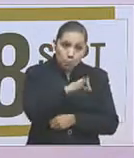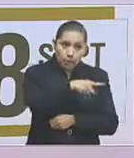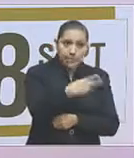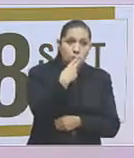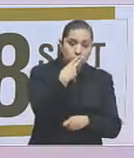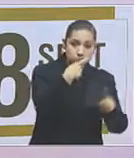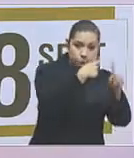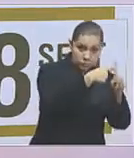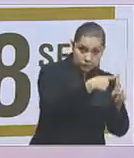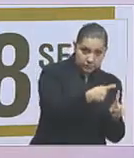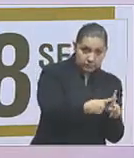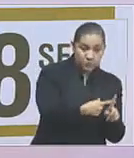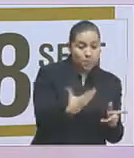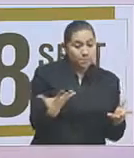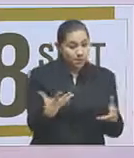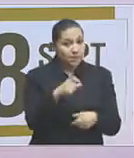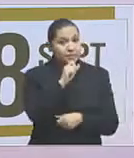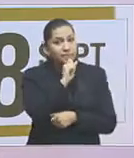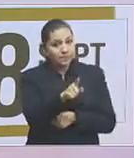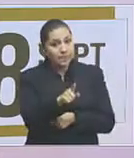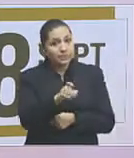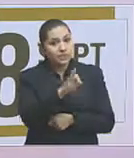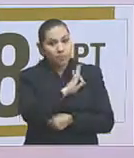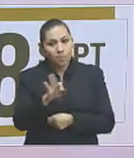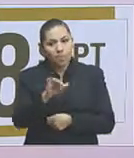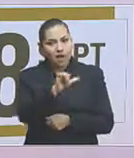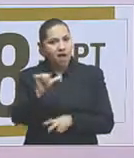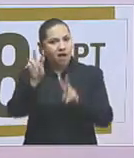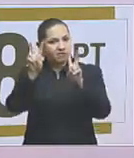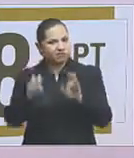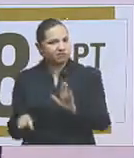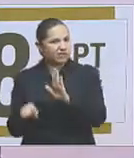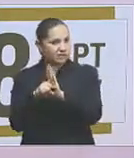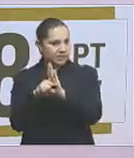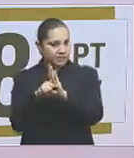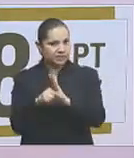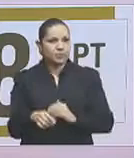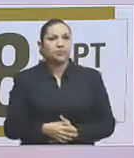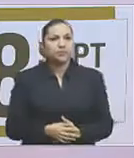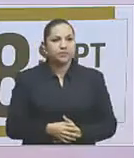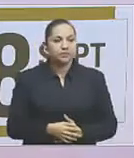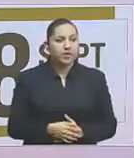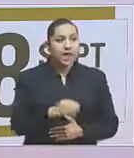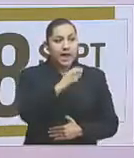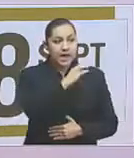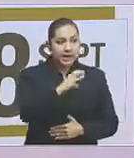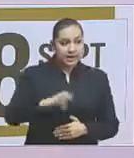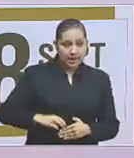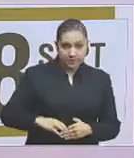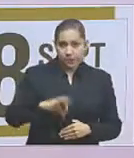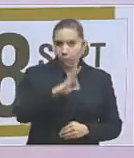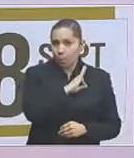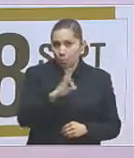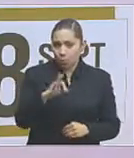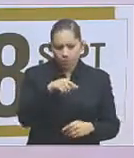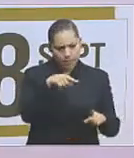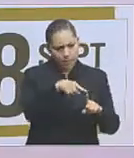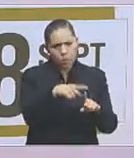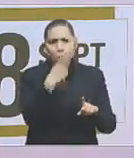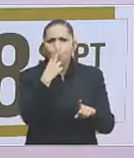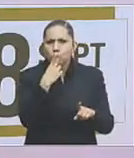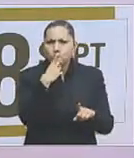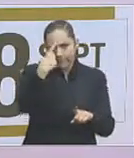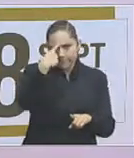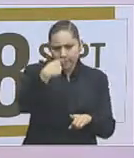al servicio de las peores causas un candidato puede usarlas por ejemplo para comunicar directamente su